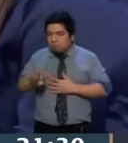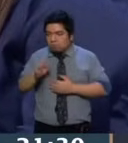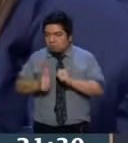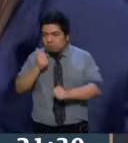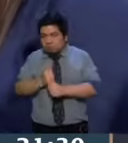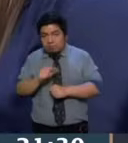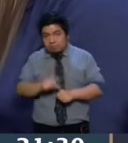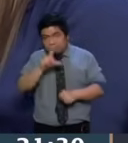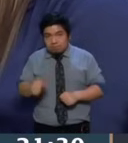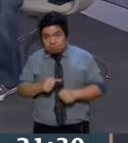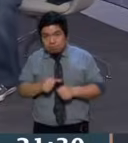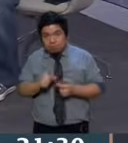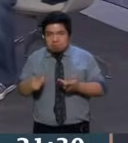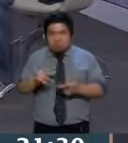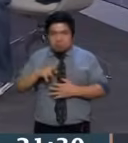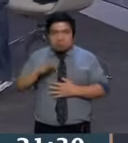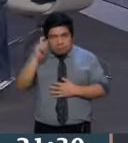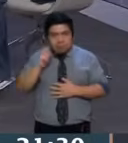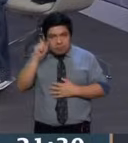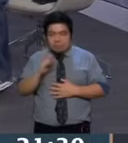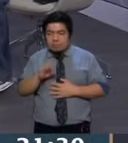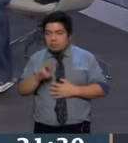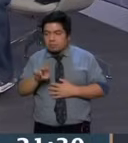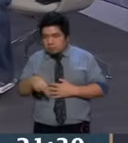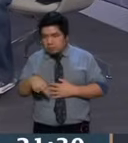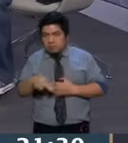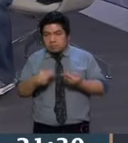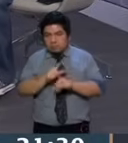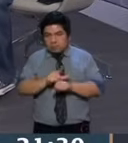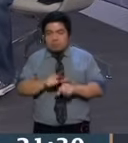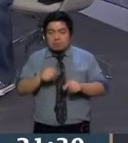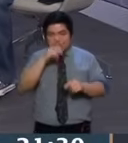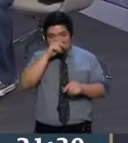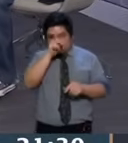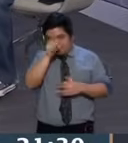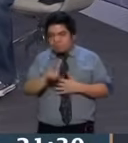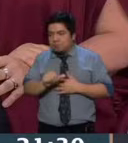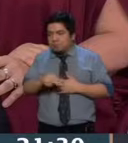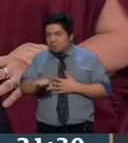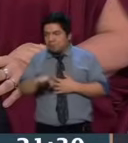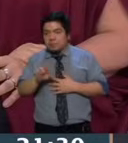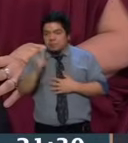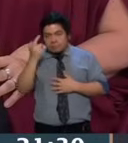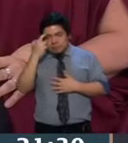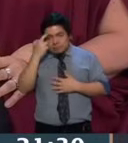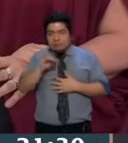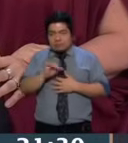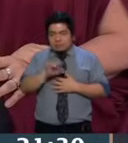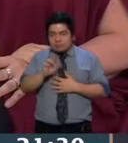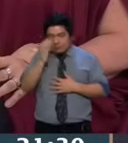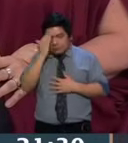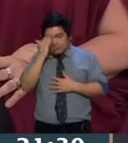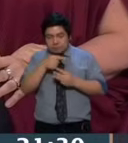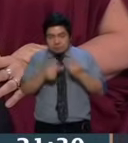años y después ya en la pensión universal. O sea, yo sí me voy a ir del brazo con Dani y reconociendo lo que dice Ana Francis, que sí creo que hay que celebrar